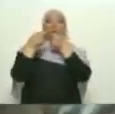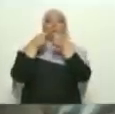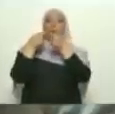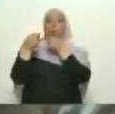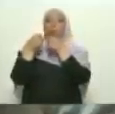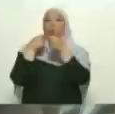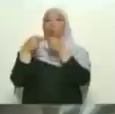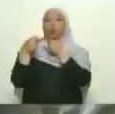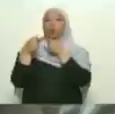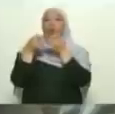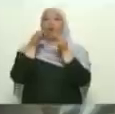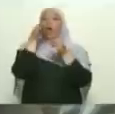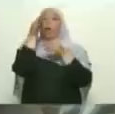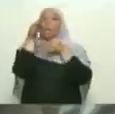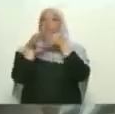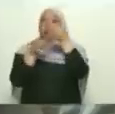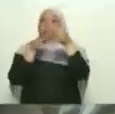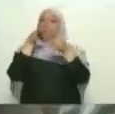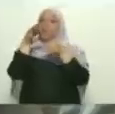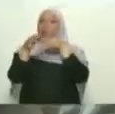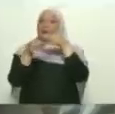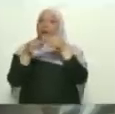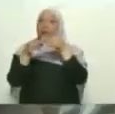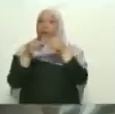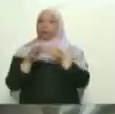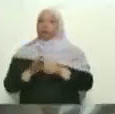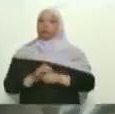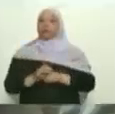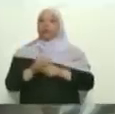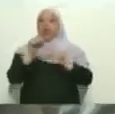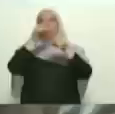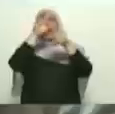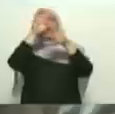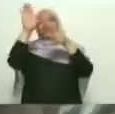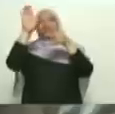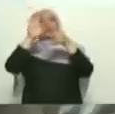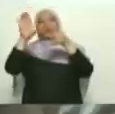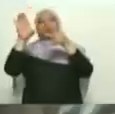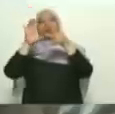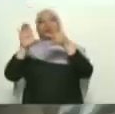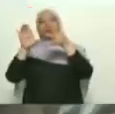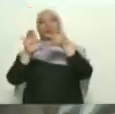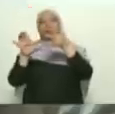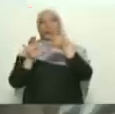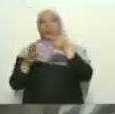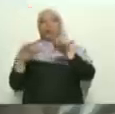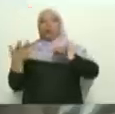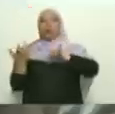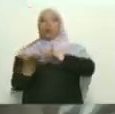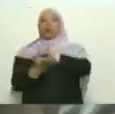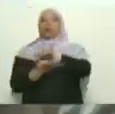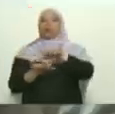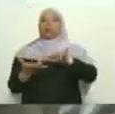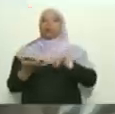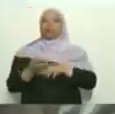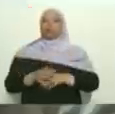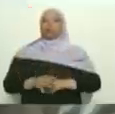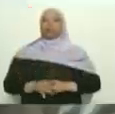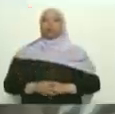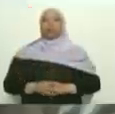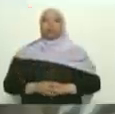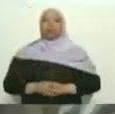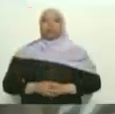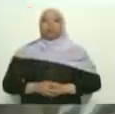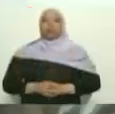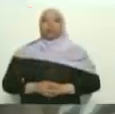explicando y dando detalles de una macabra y muy, yo